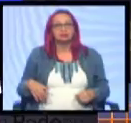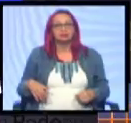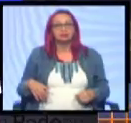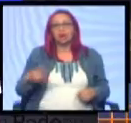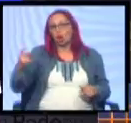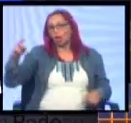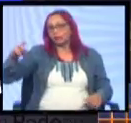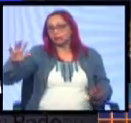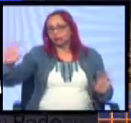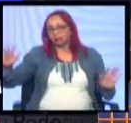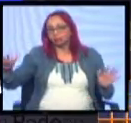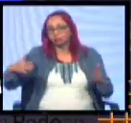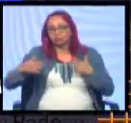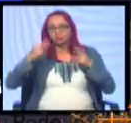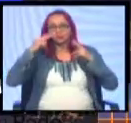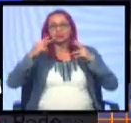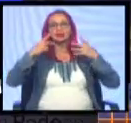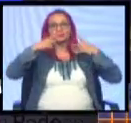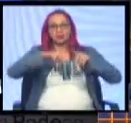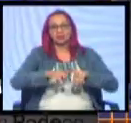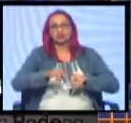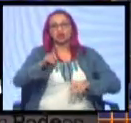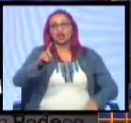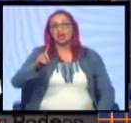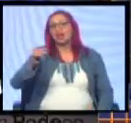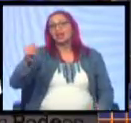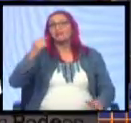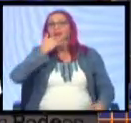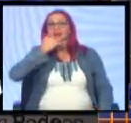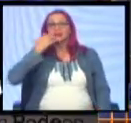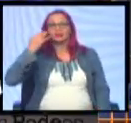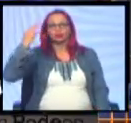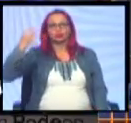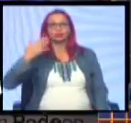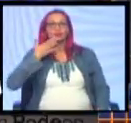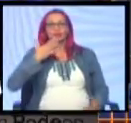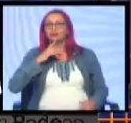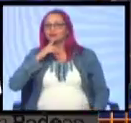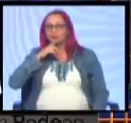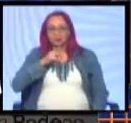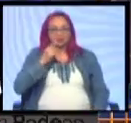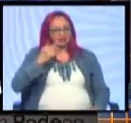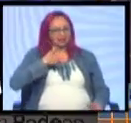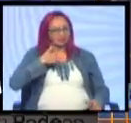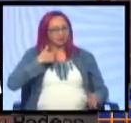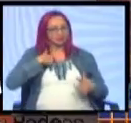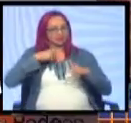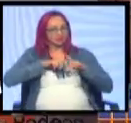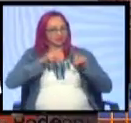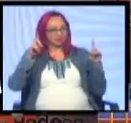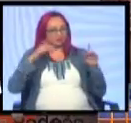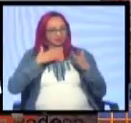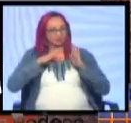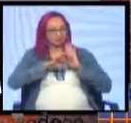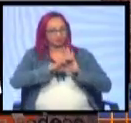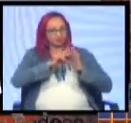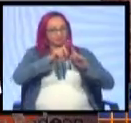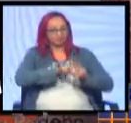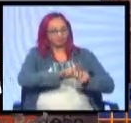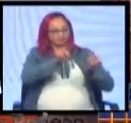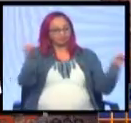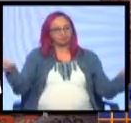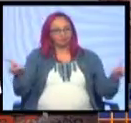para lo que lo necesiten? Vamos a ver qué pasa, doña Delia, qué pasa, qué va a pasar. Bueno, realmente tenemos que hacer la distinción, ¿verdad? Entre lo que